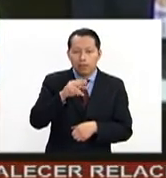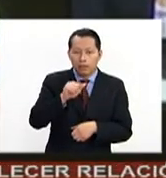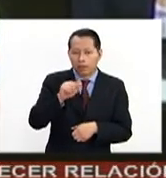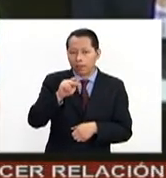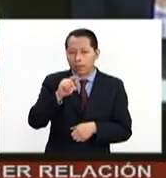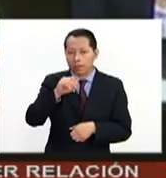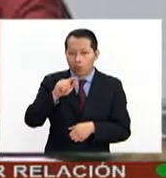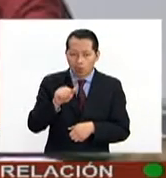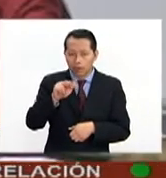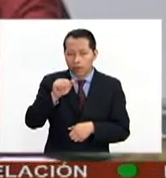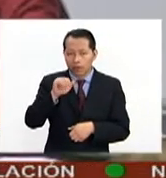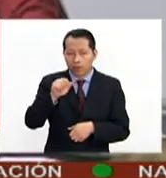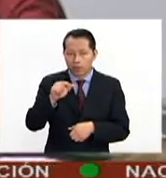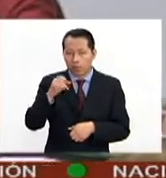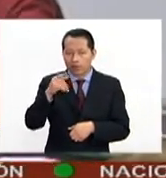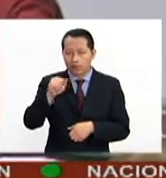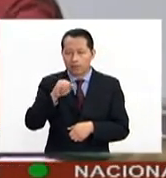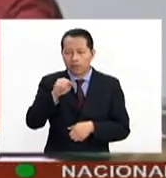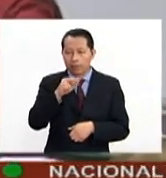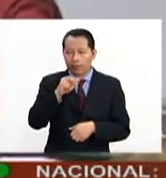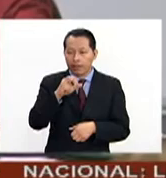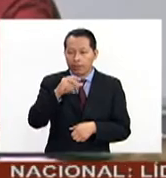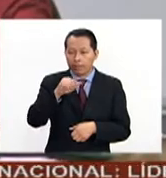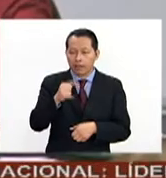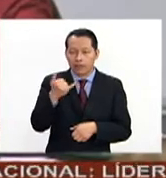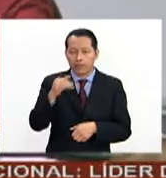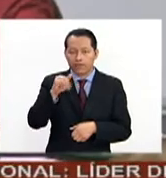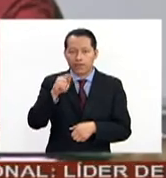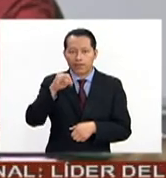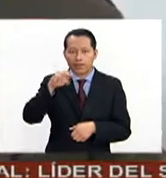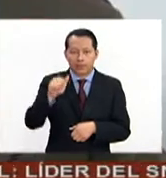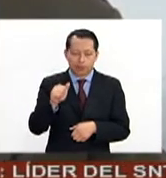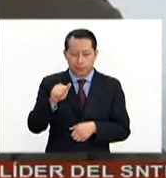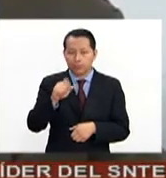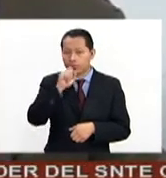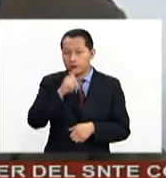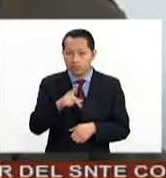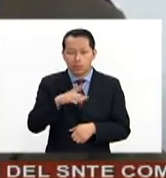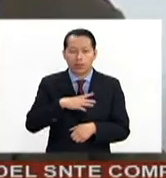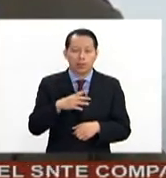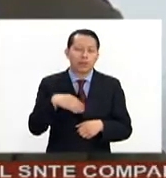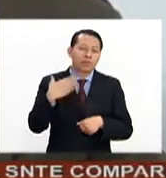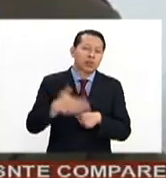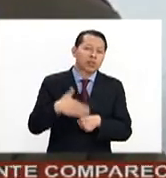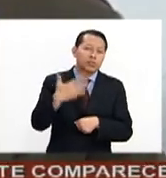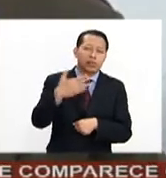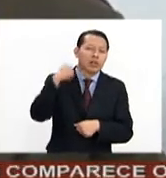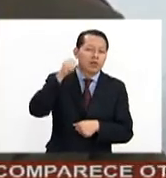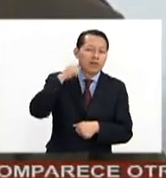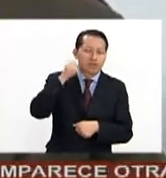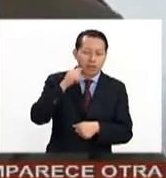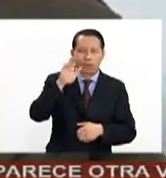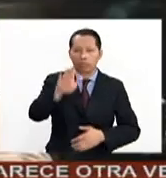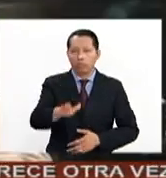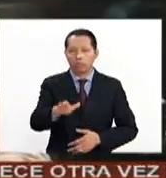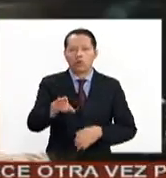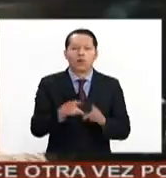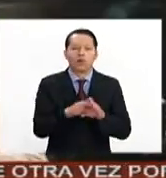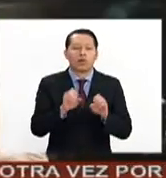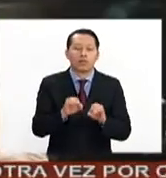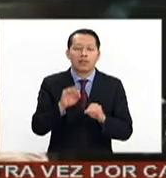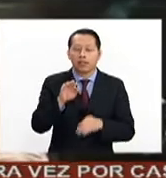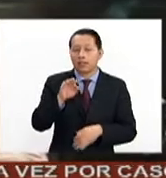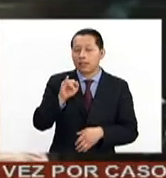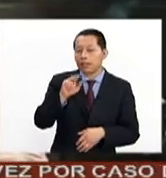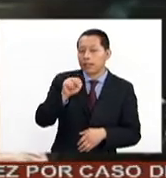Paola Ravel Cuevas, Jaime Rivera y Beatriz Claudia Zavala. Tomarán posesión el próximo 5 de abril en las oficinas del